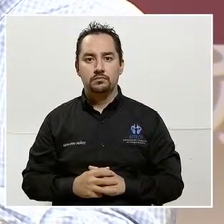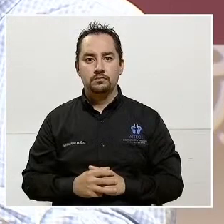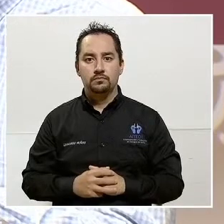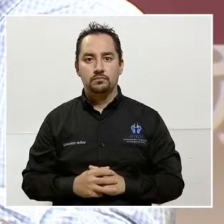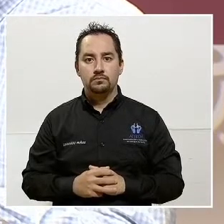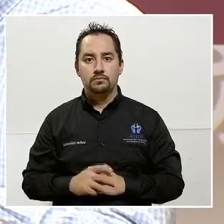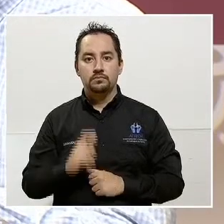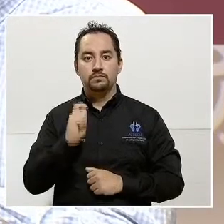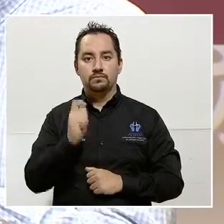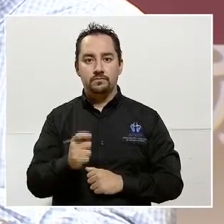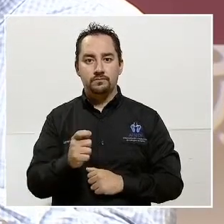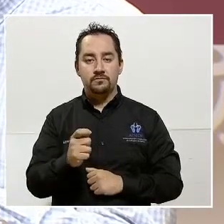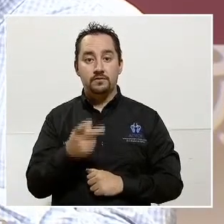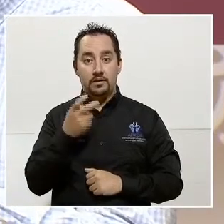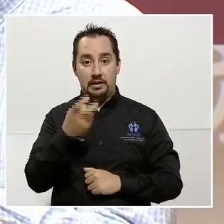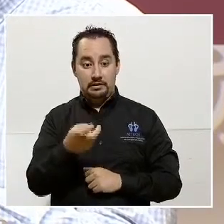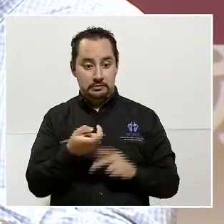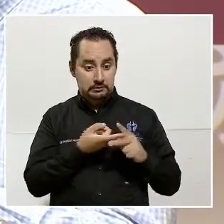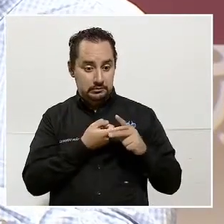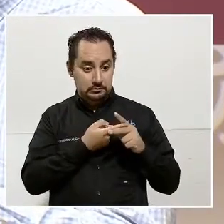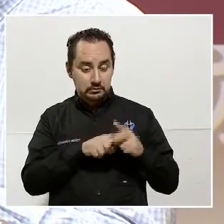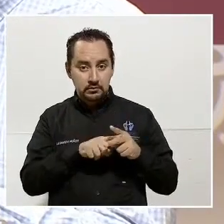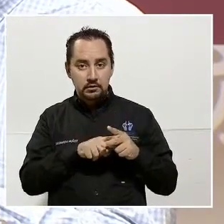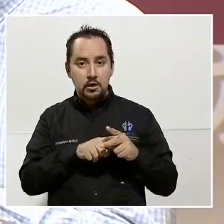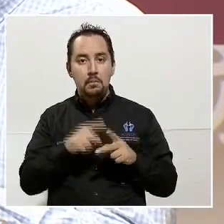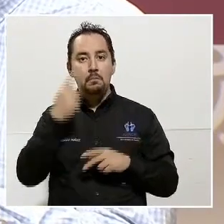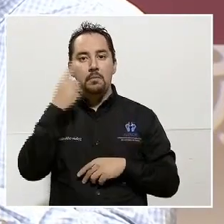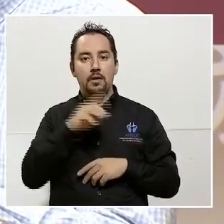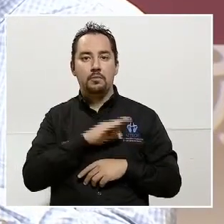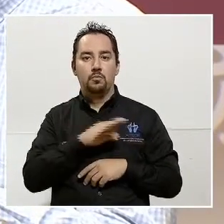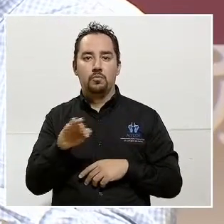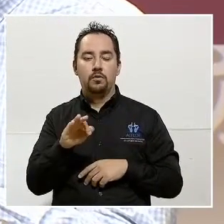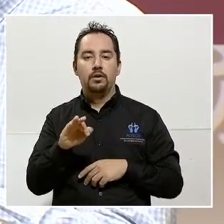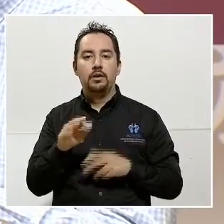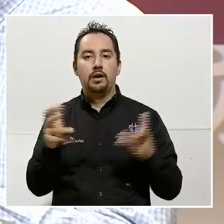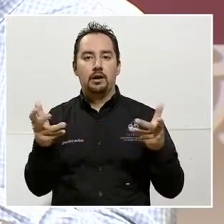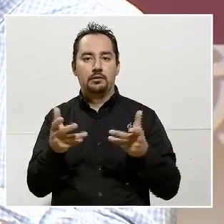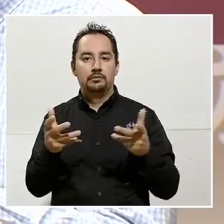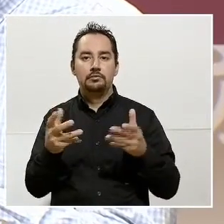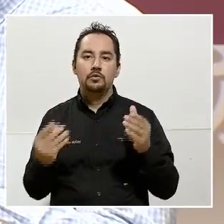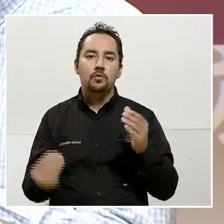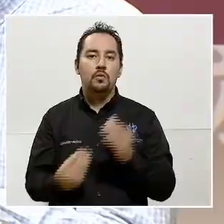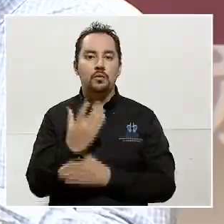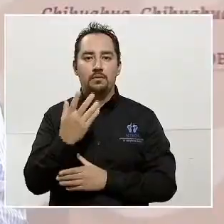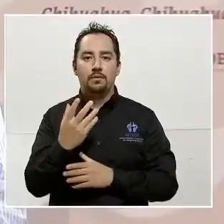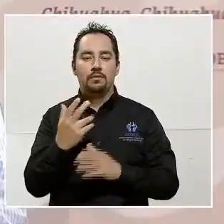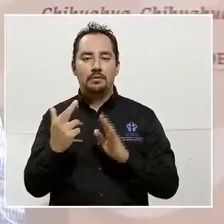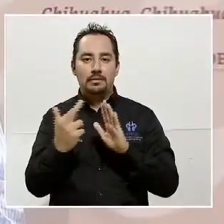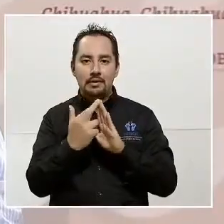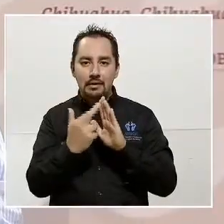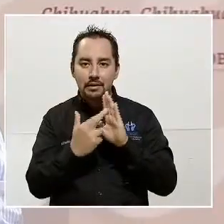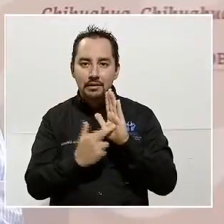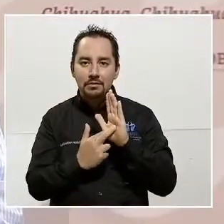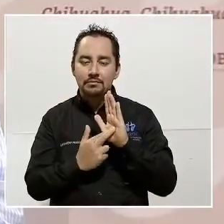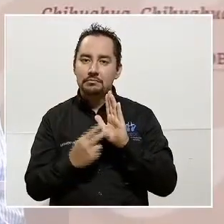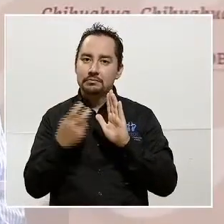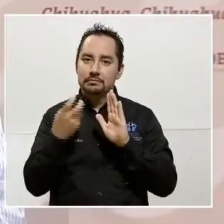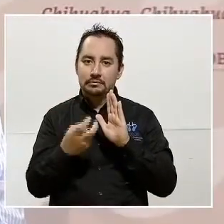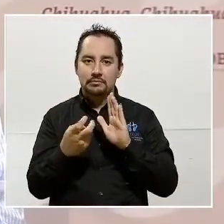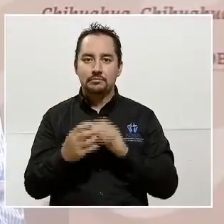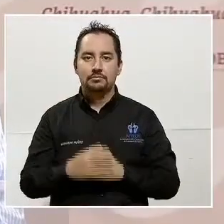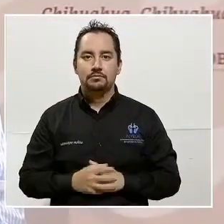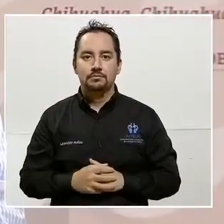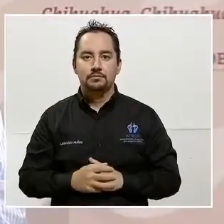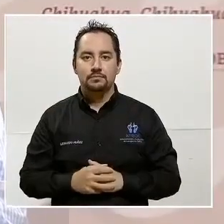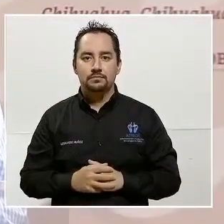bien el punto de partida para el nacimiento de una política de Estado, el punto de